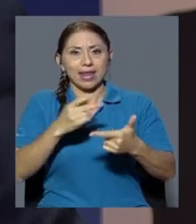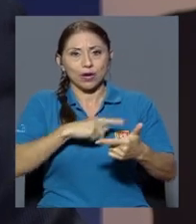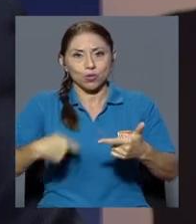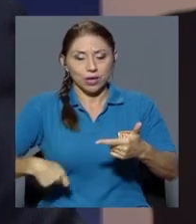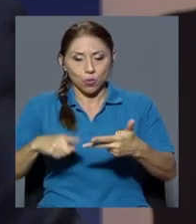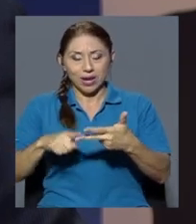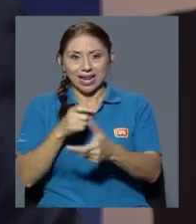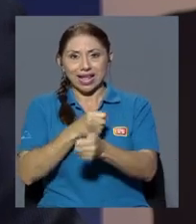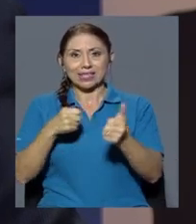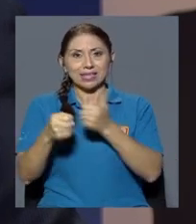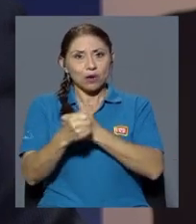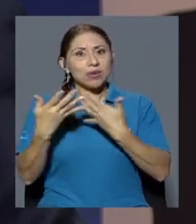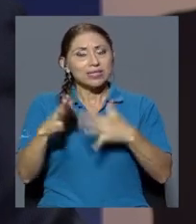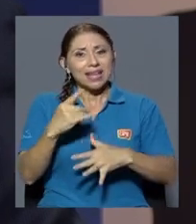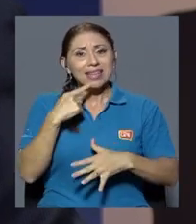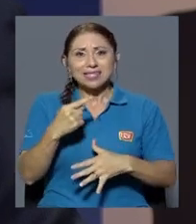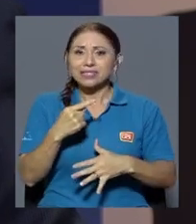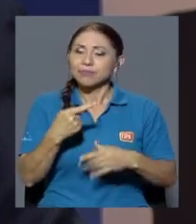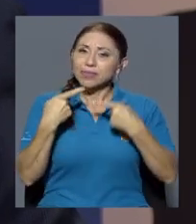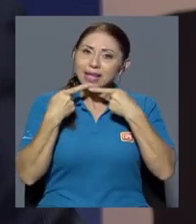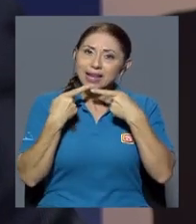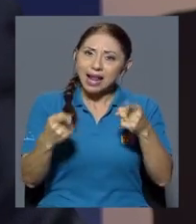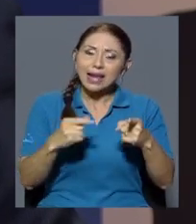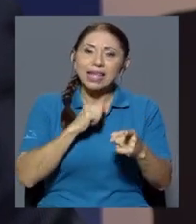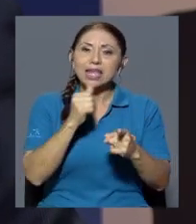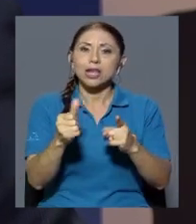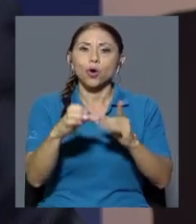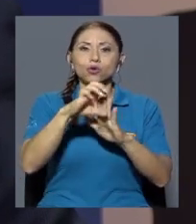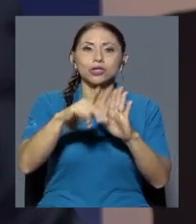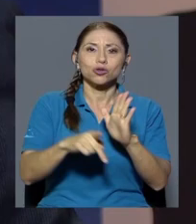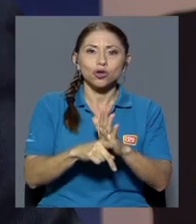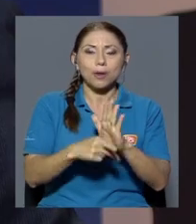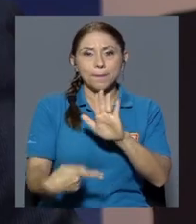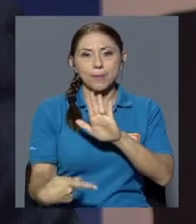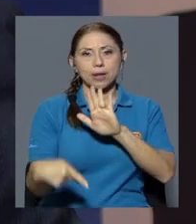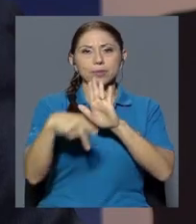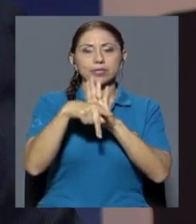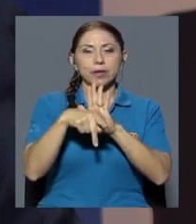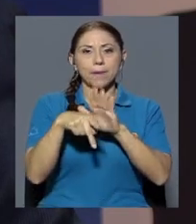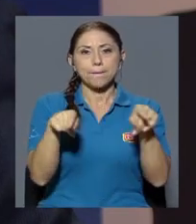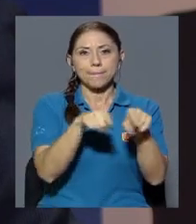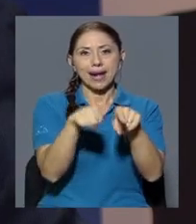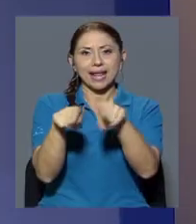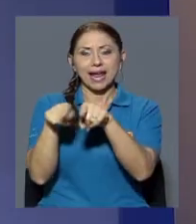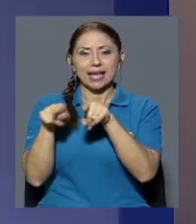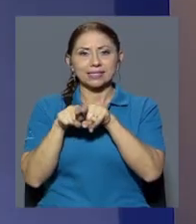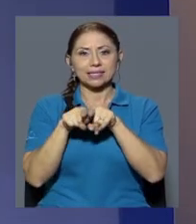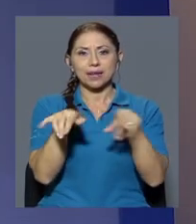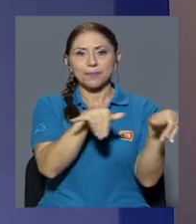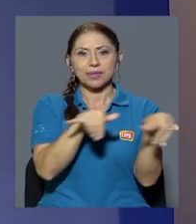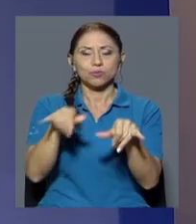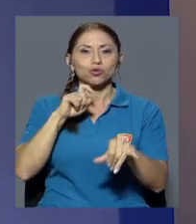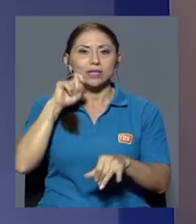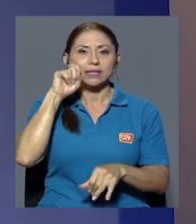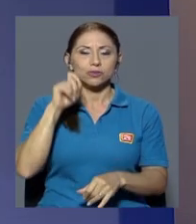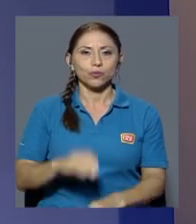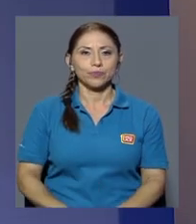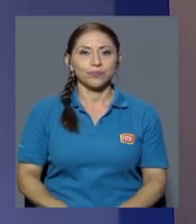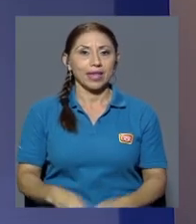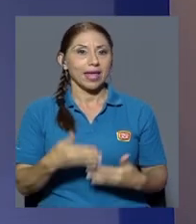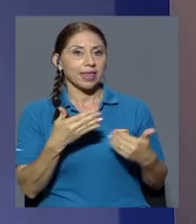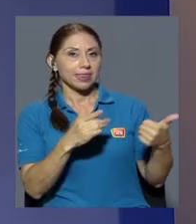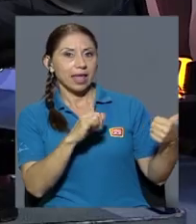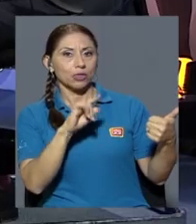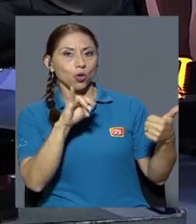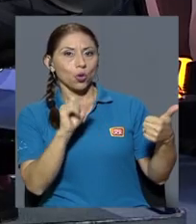resuelva en el sentido de declarar inconstitucional la prohibición del matrimonio entre parejas del mismo sexo tanto